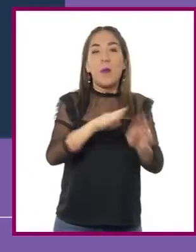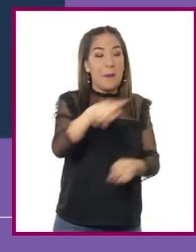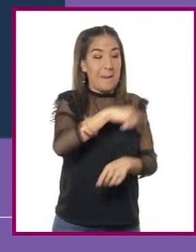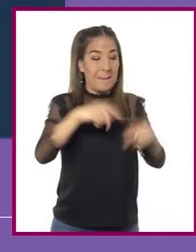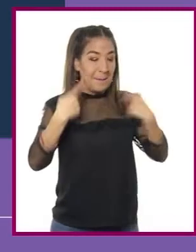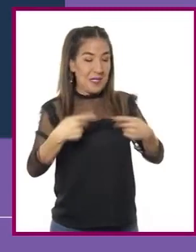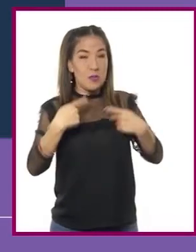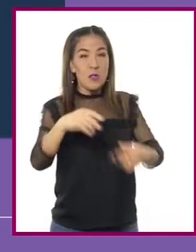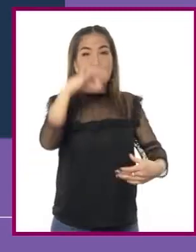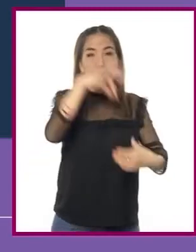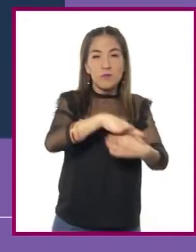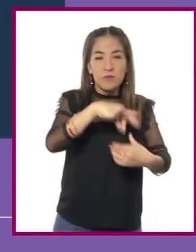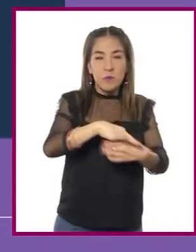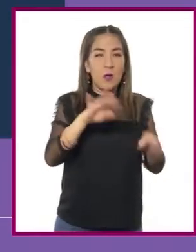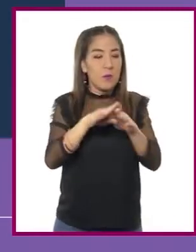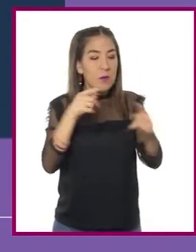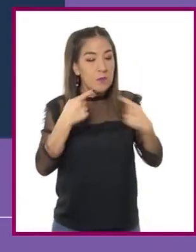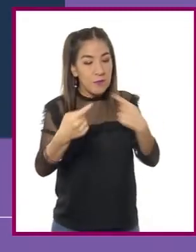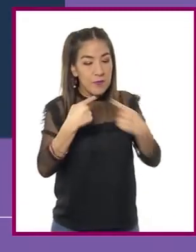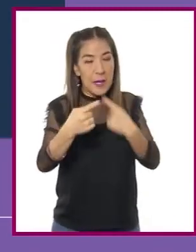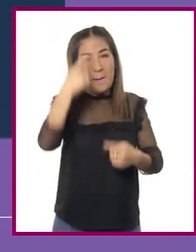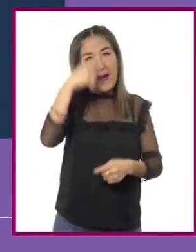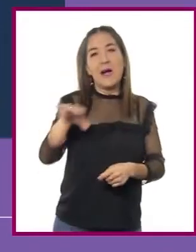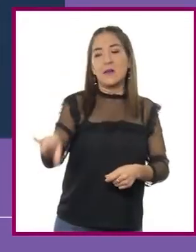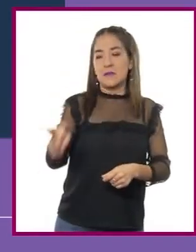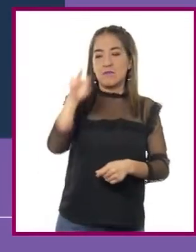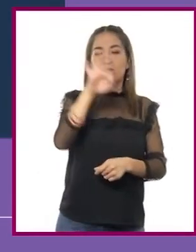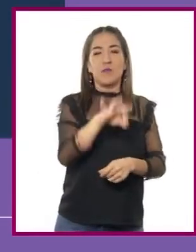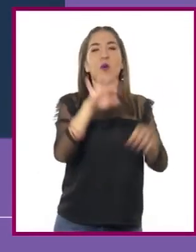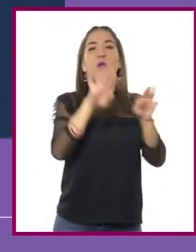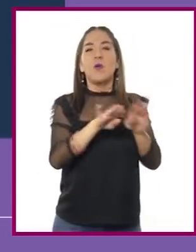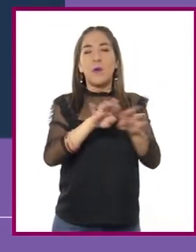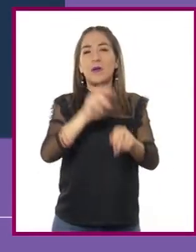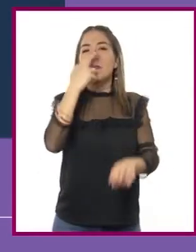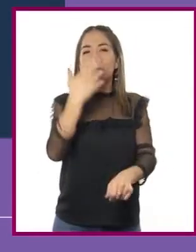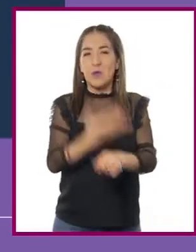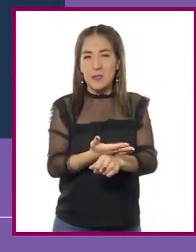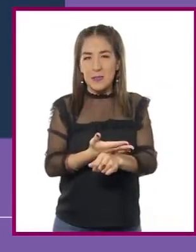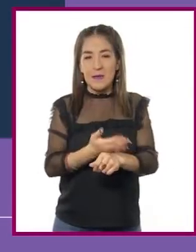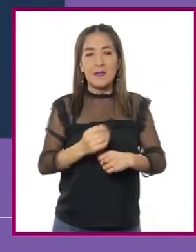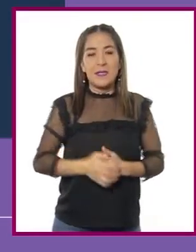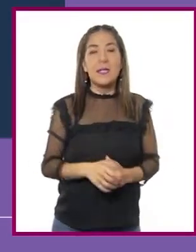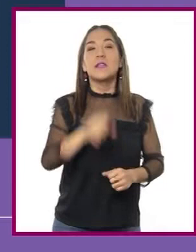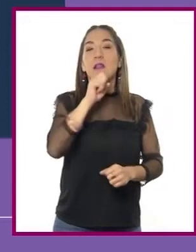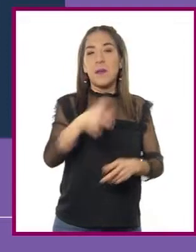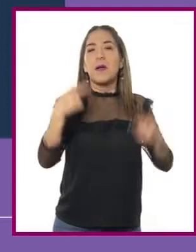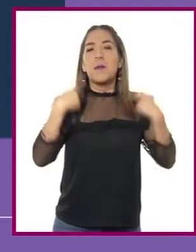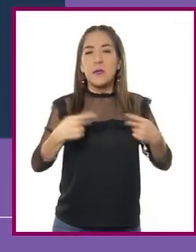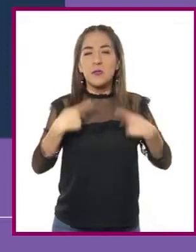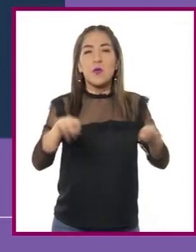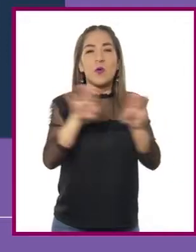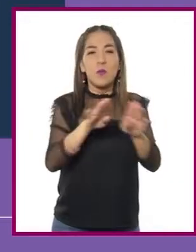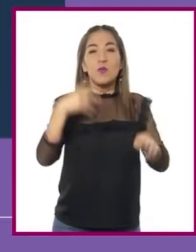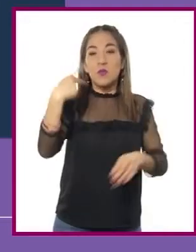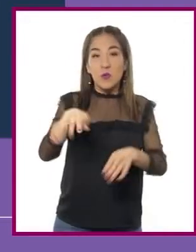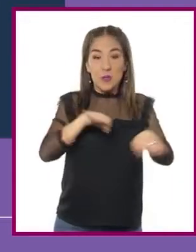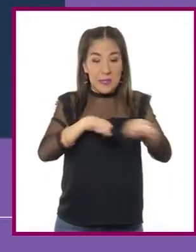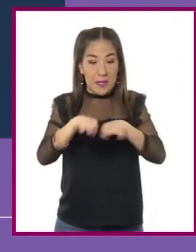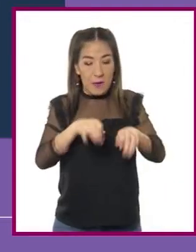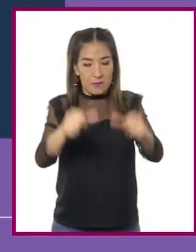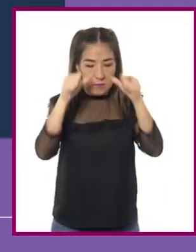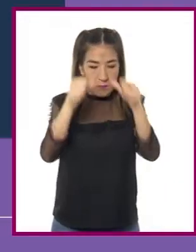para ocupar cargos públicos. También, los servidores públicos son individuos que prestan servicios